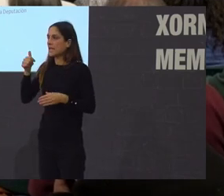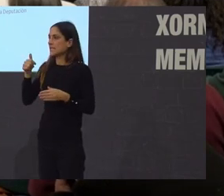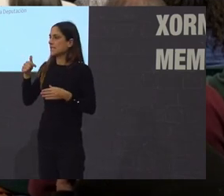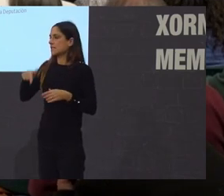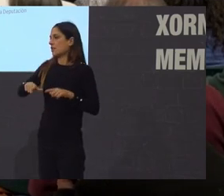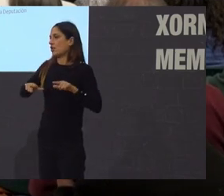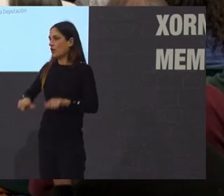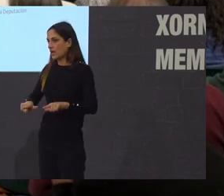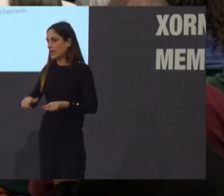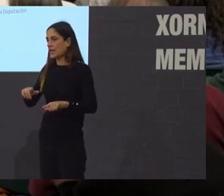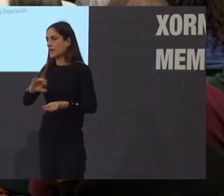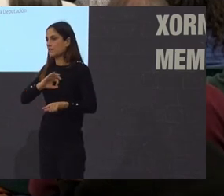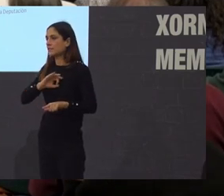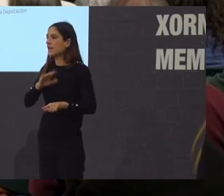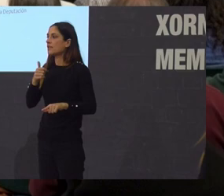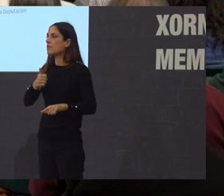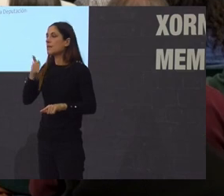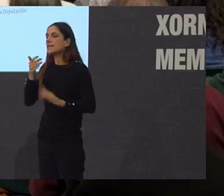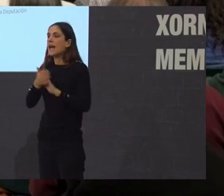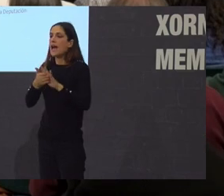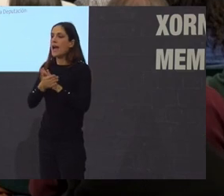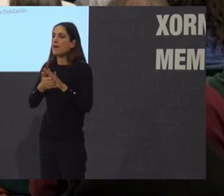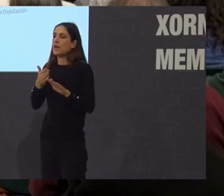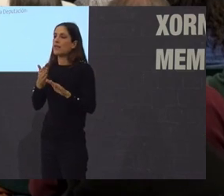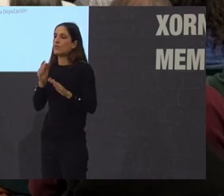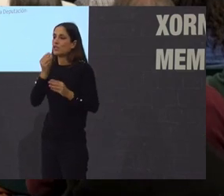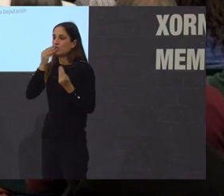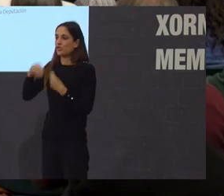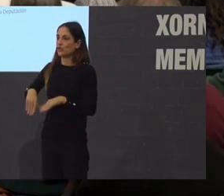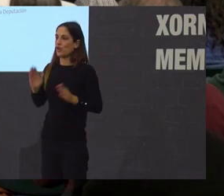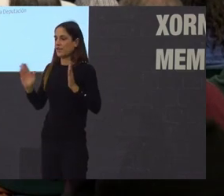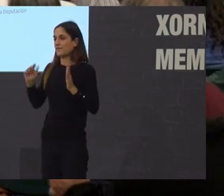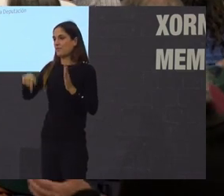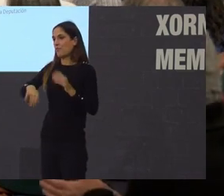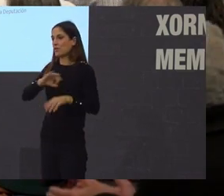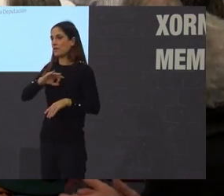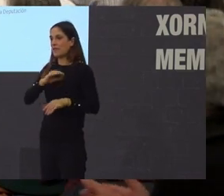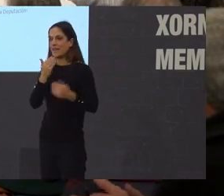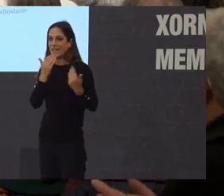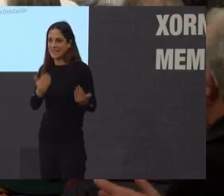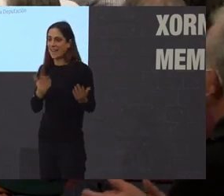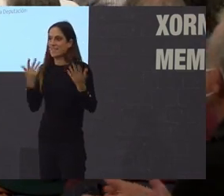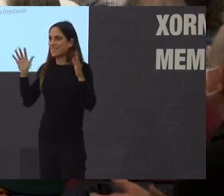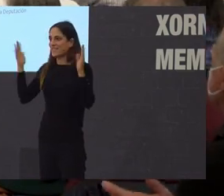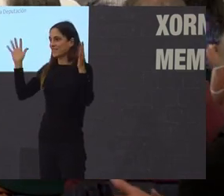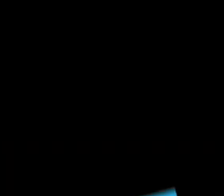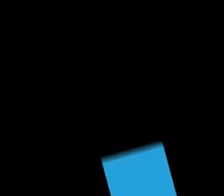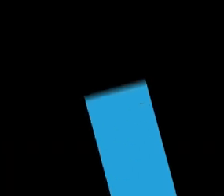da historia e da represión xa na comarca de Pontevedra. Así que, moitas grazas. Gracias.